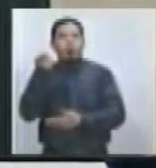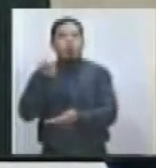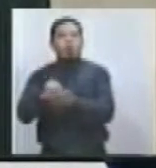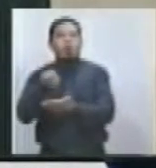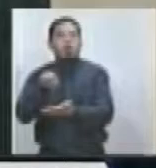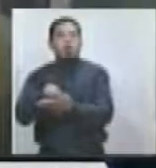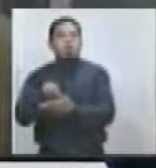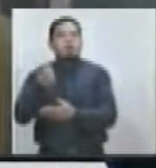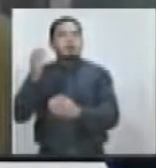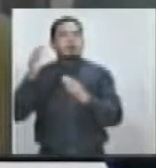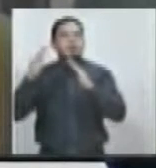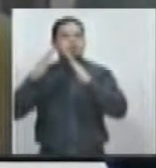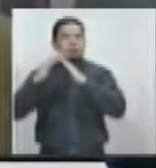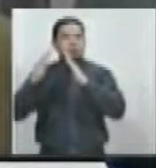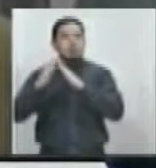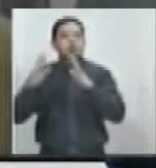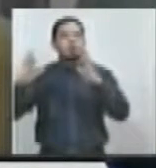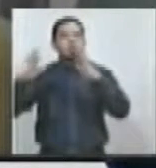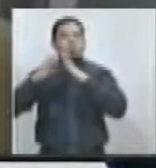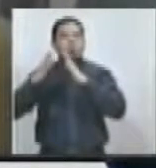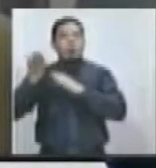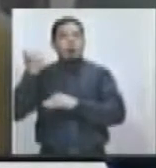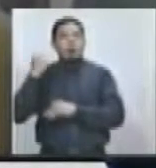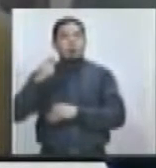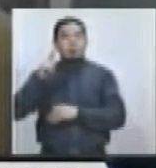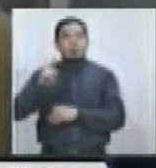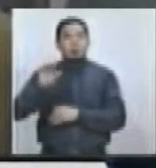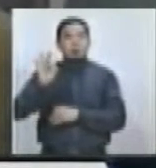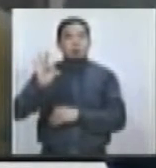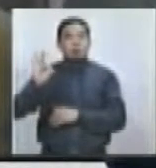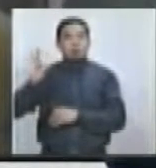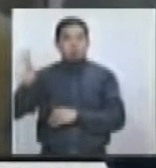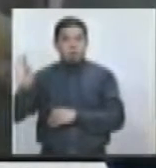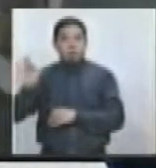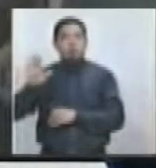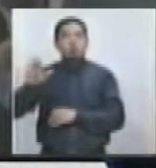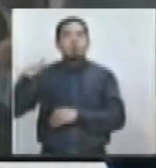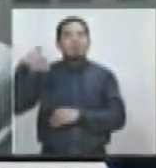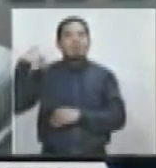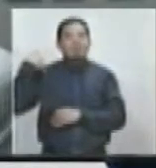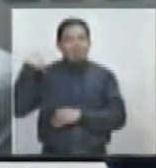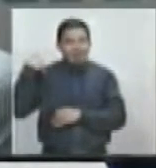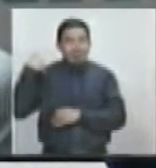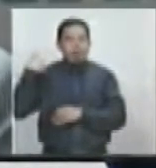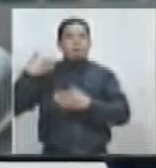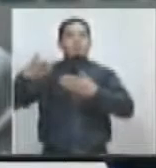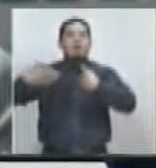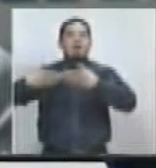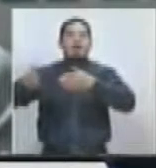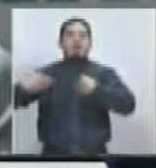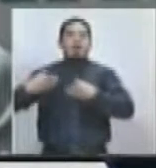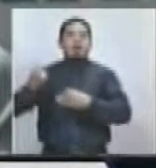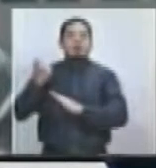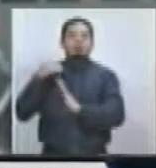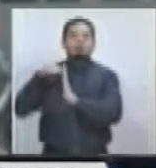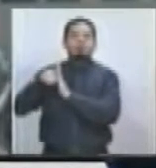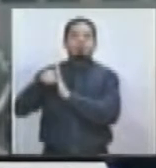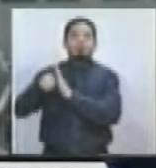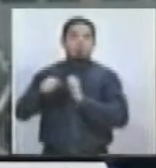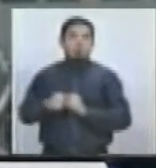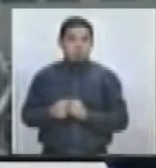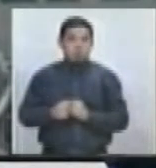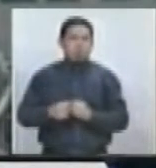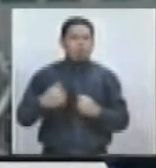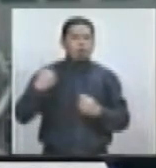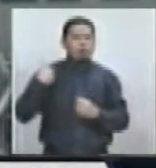en 1999 a través de una empresa en Panamá, un paraíso fiscal. El bien inmueble aparece en la compañía